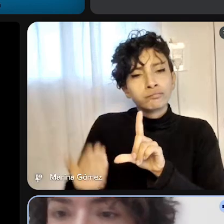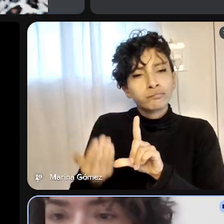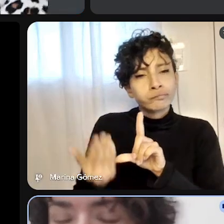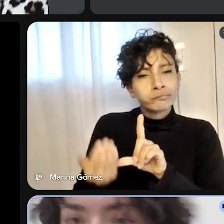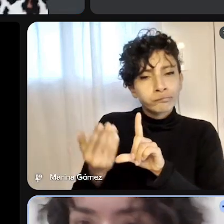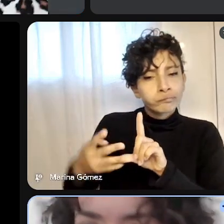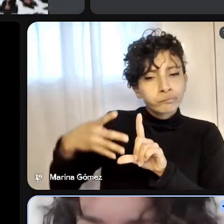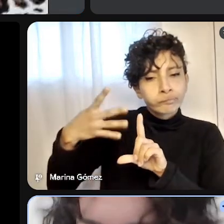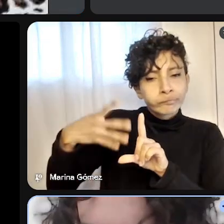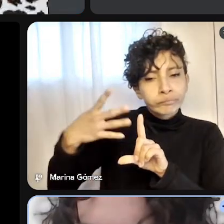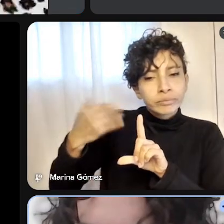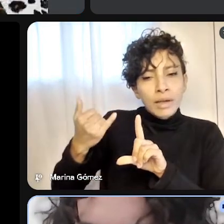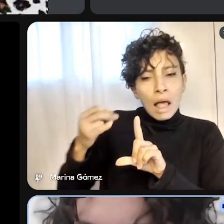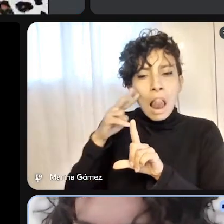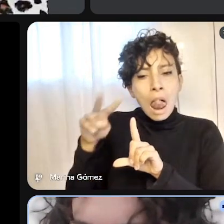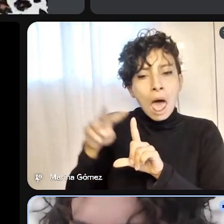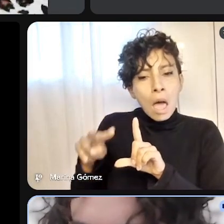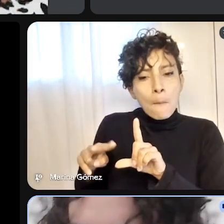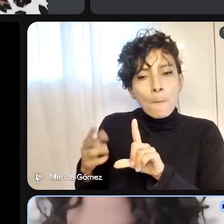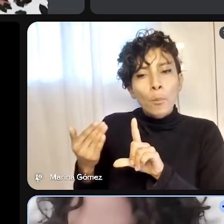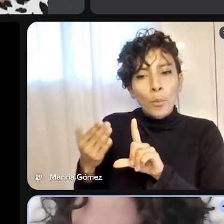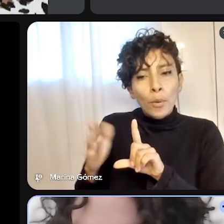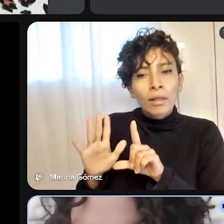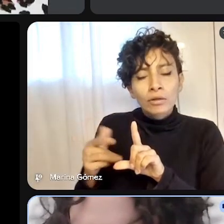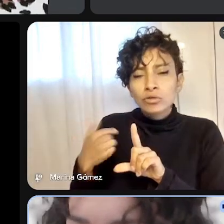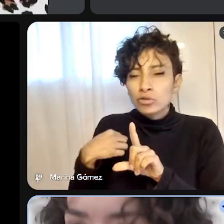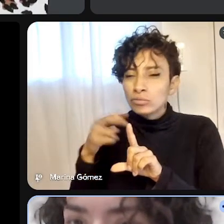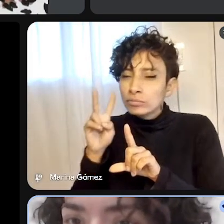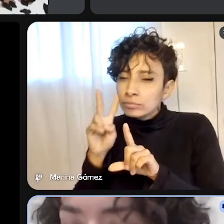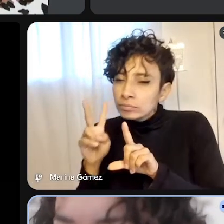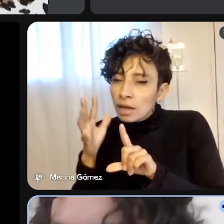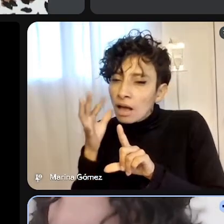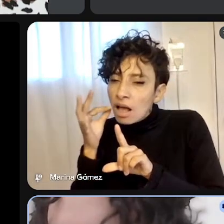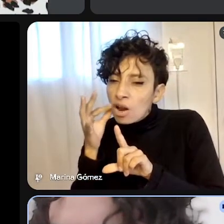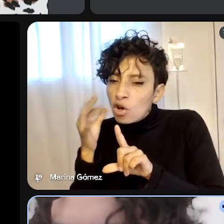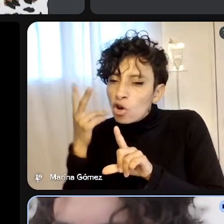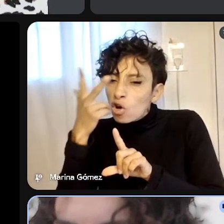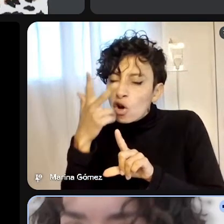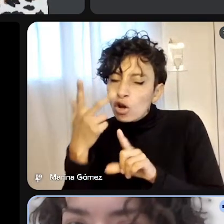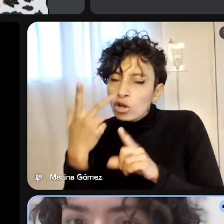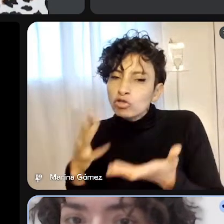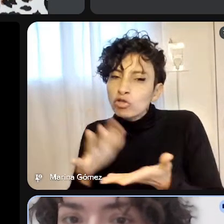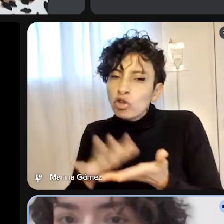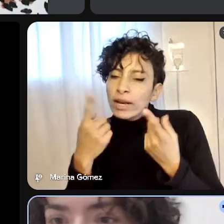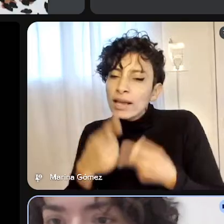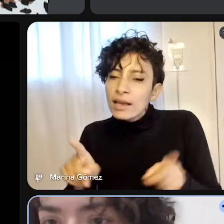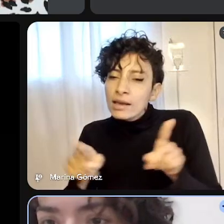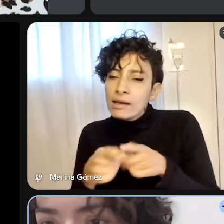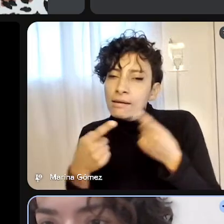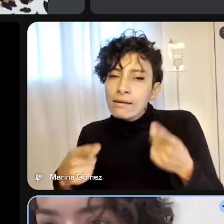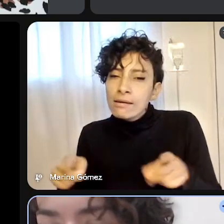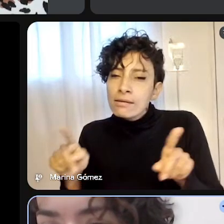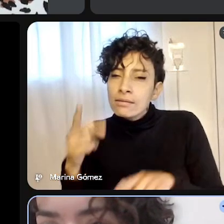pueden leer. Leí algo de himno y de la canción de